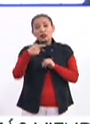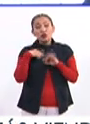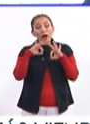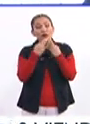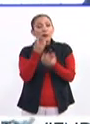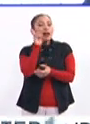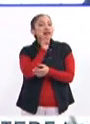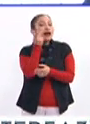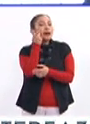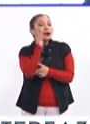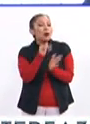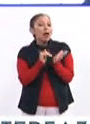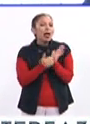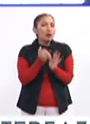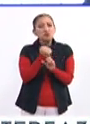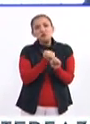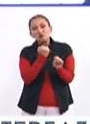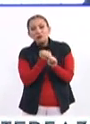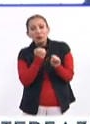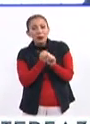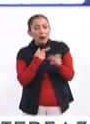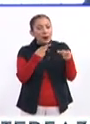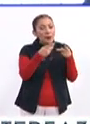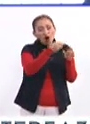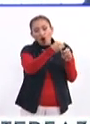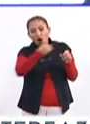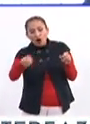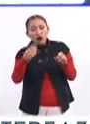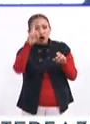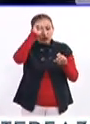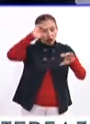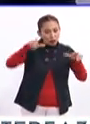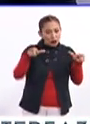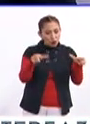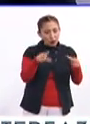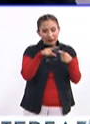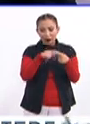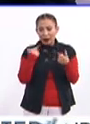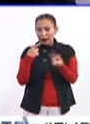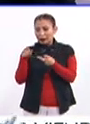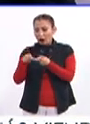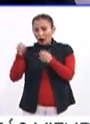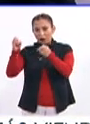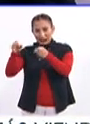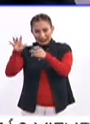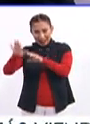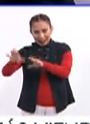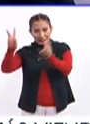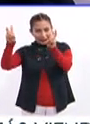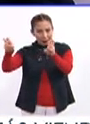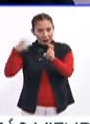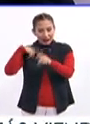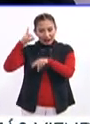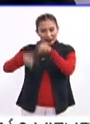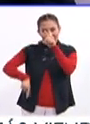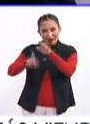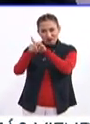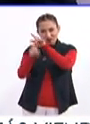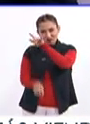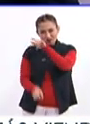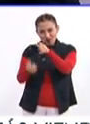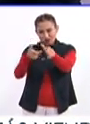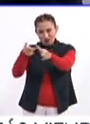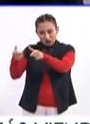de simulación de toda la estructura y órganos de Naciones Unidas, Consejo de Seguridad, la Oficina de Asuntos de Desarme